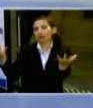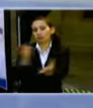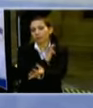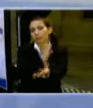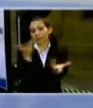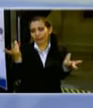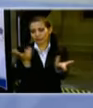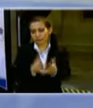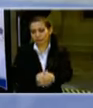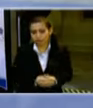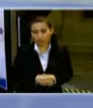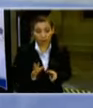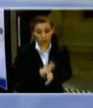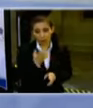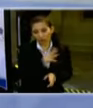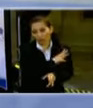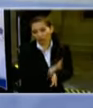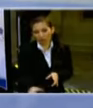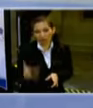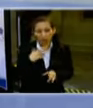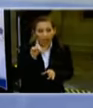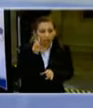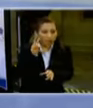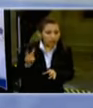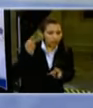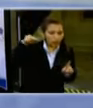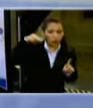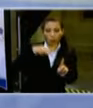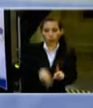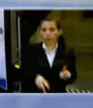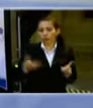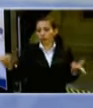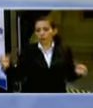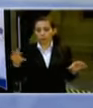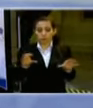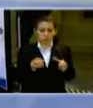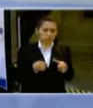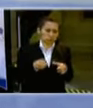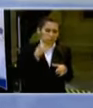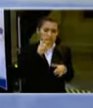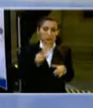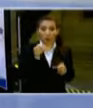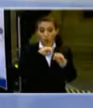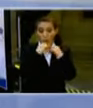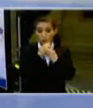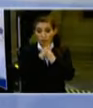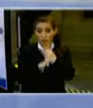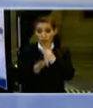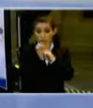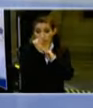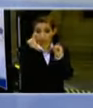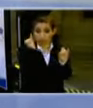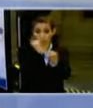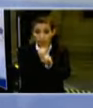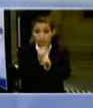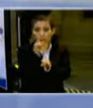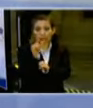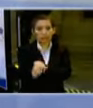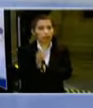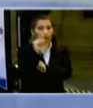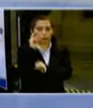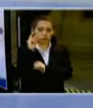pueden hacer. Por lo general ha privado una visión estadocéntrica en donde las organizaciones internacionales no